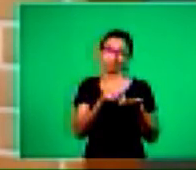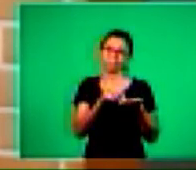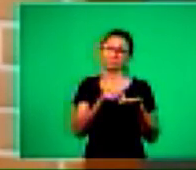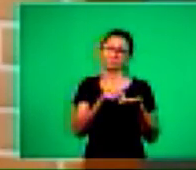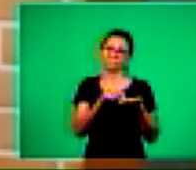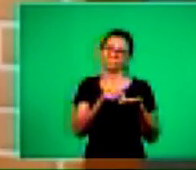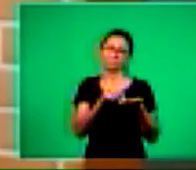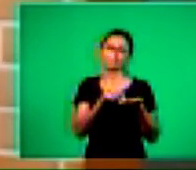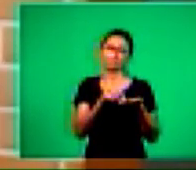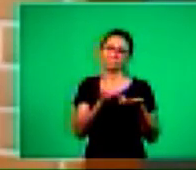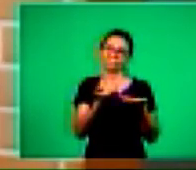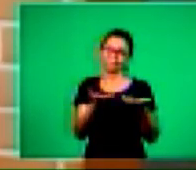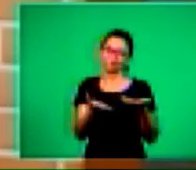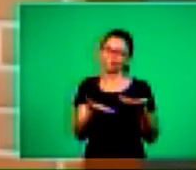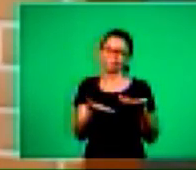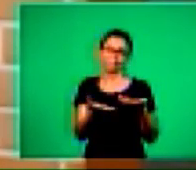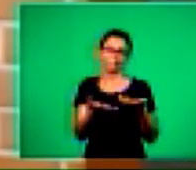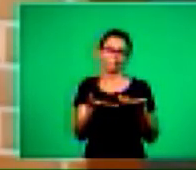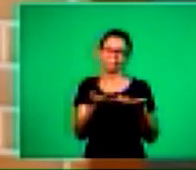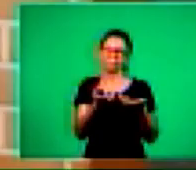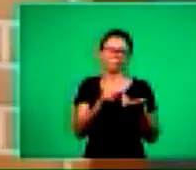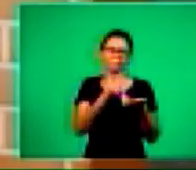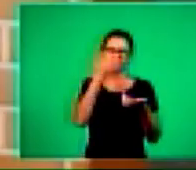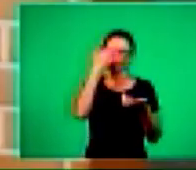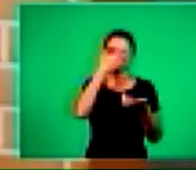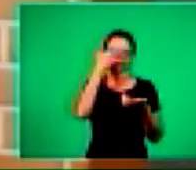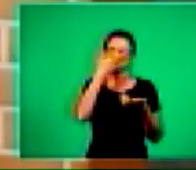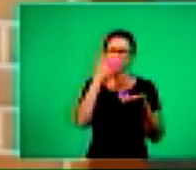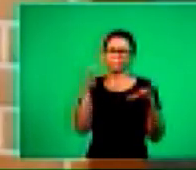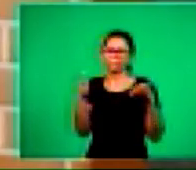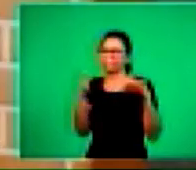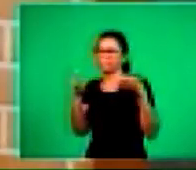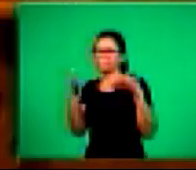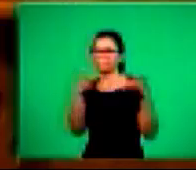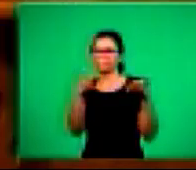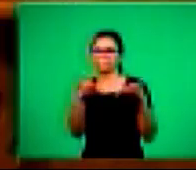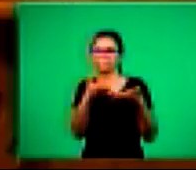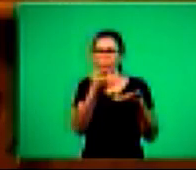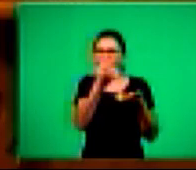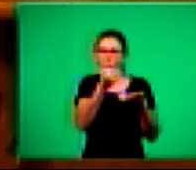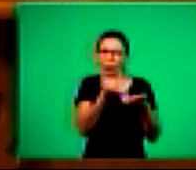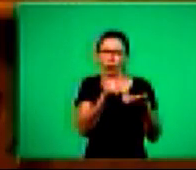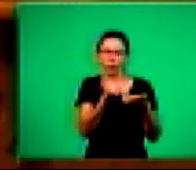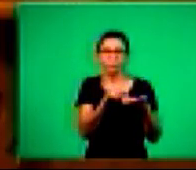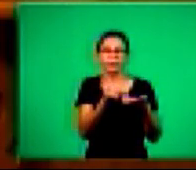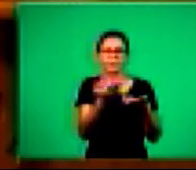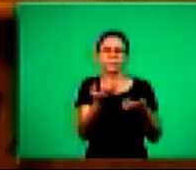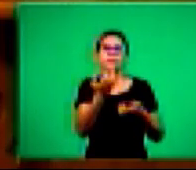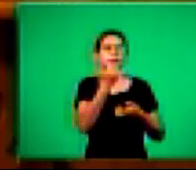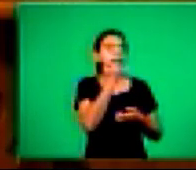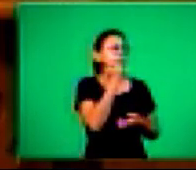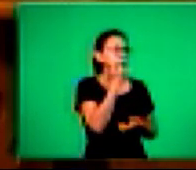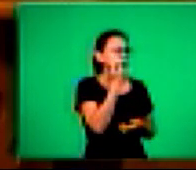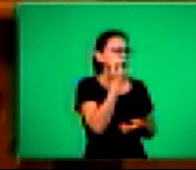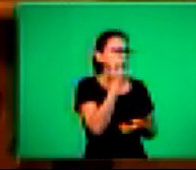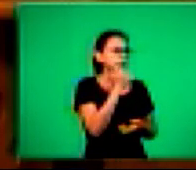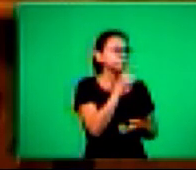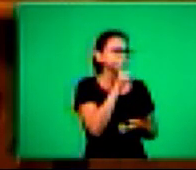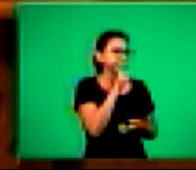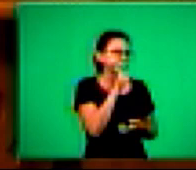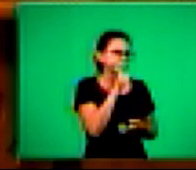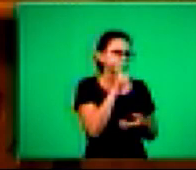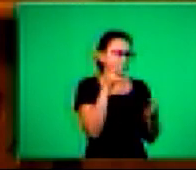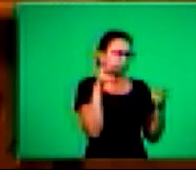lámpara apagada lámpara apagada no ilumina el camino no saben dónde está es eso pronto listo pastor ni jason